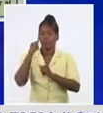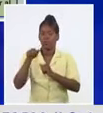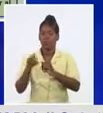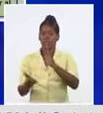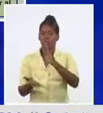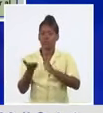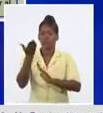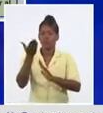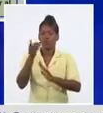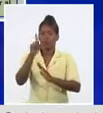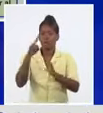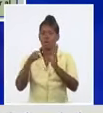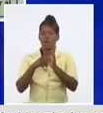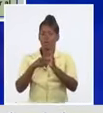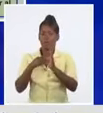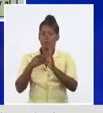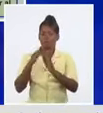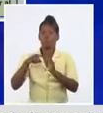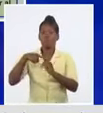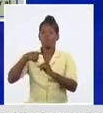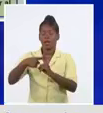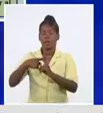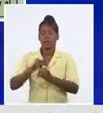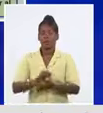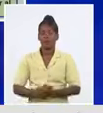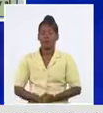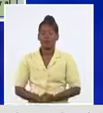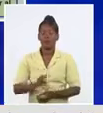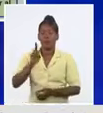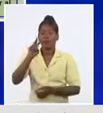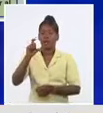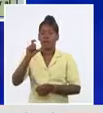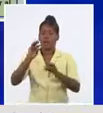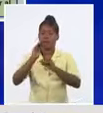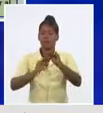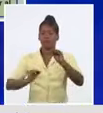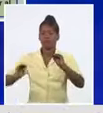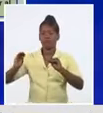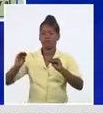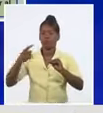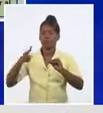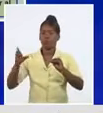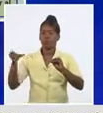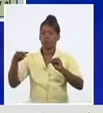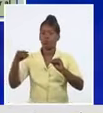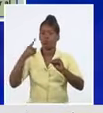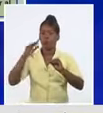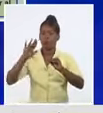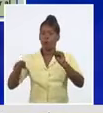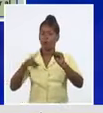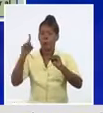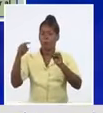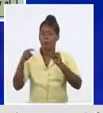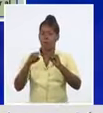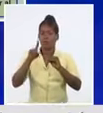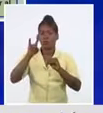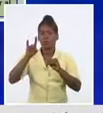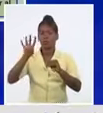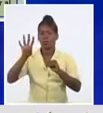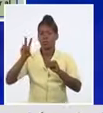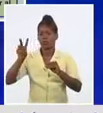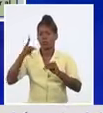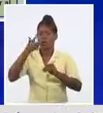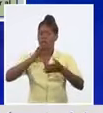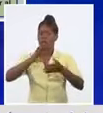1.000. Villa Clara ya pasa al grupo de por debajo de 1.942, igual que